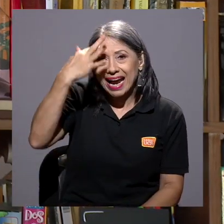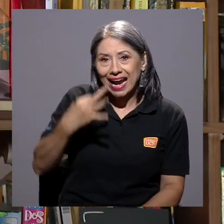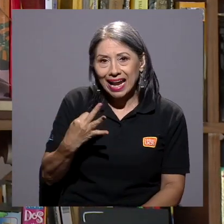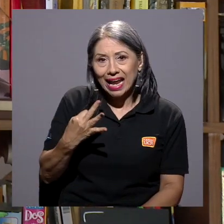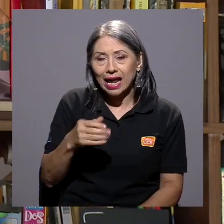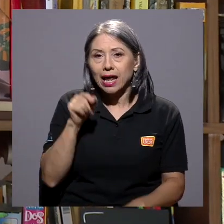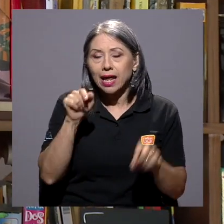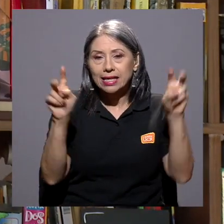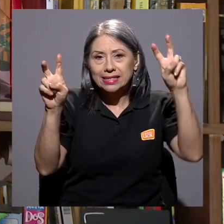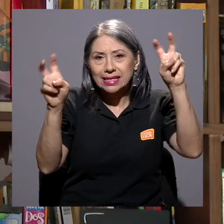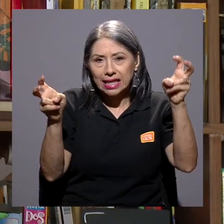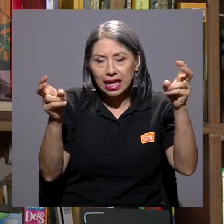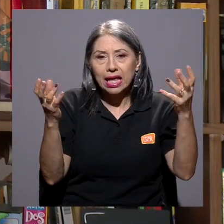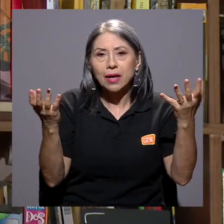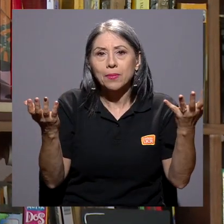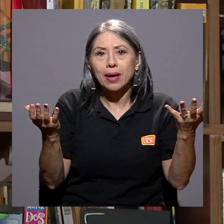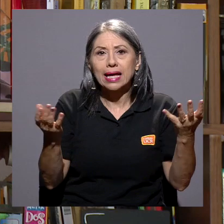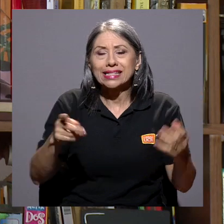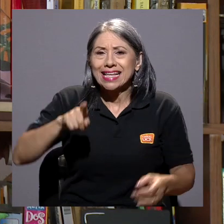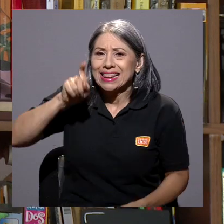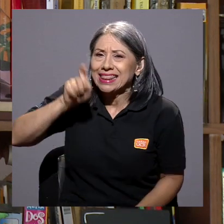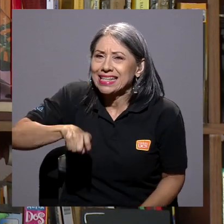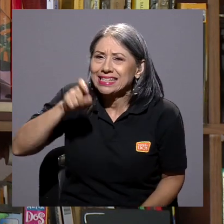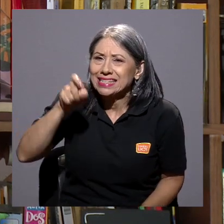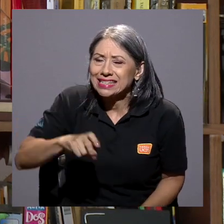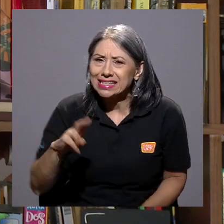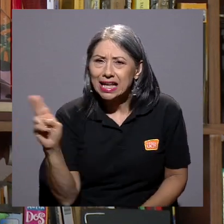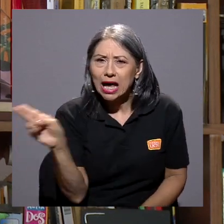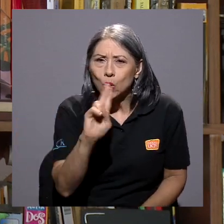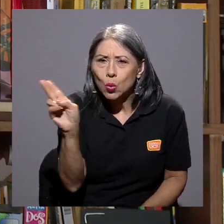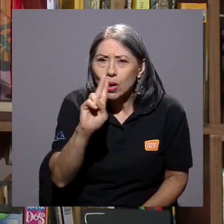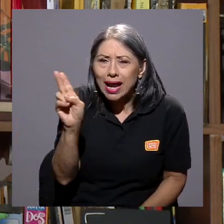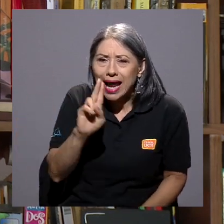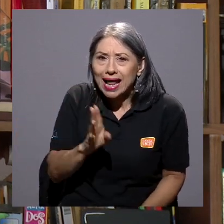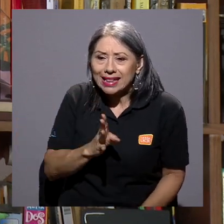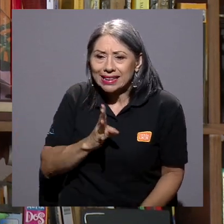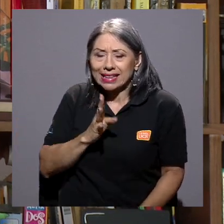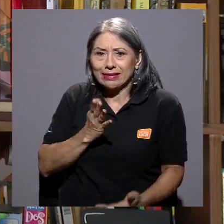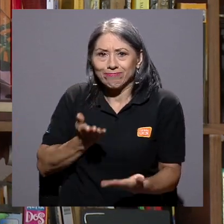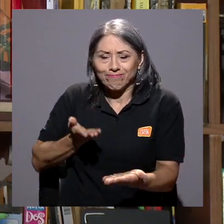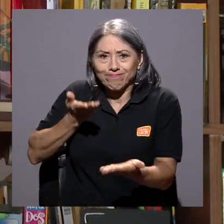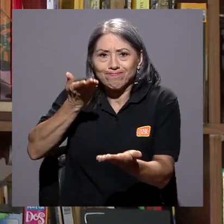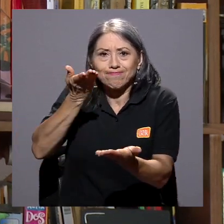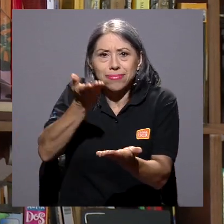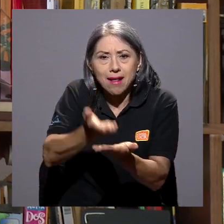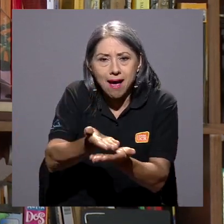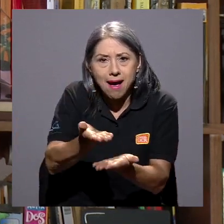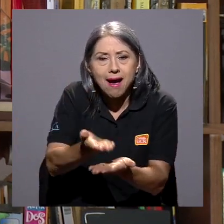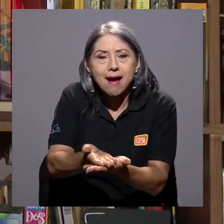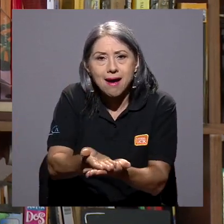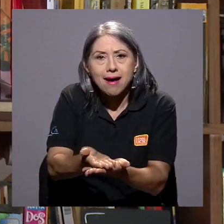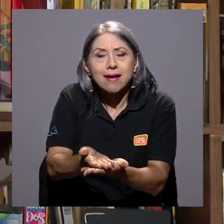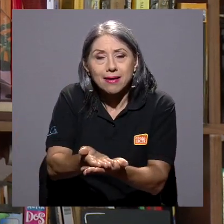Creo que es un tema que es urgente planteárselo